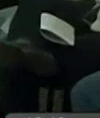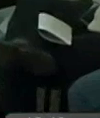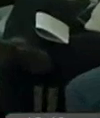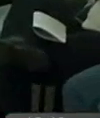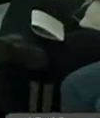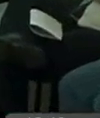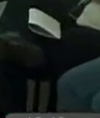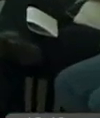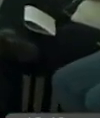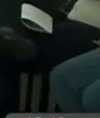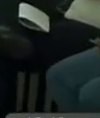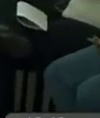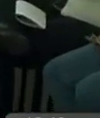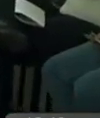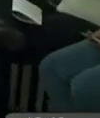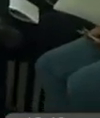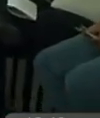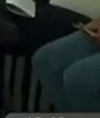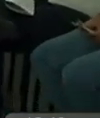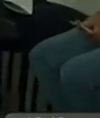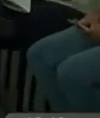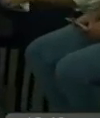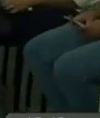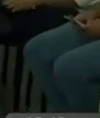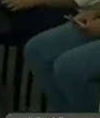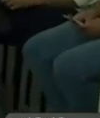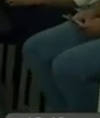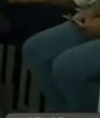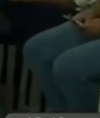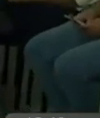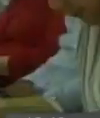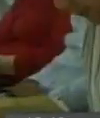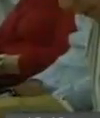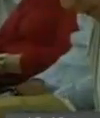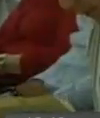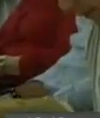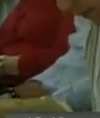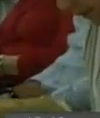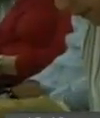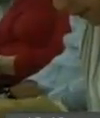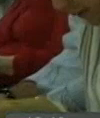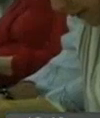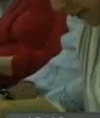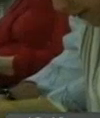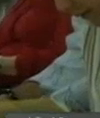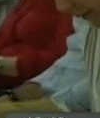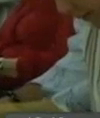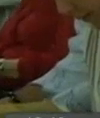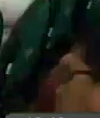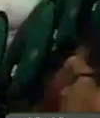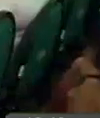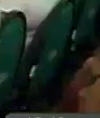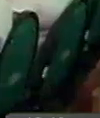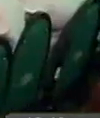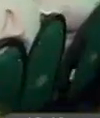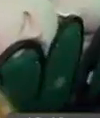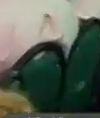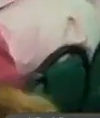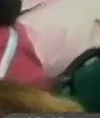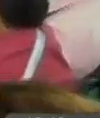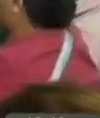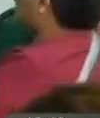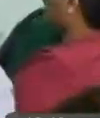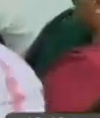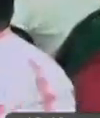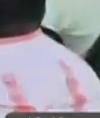el congelamiento de recursos por el pozo petrolero. Asambleístas demócratas anunciaron que analizan qué rumbo van a